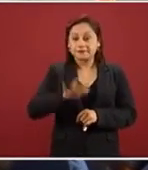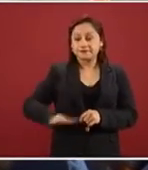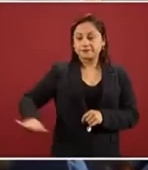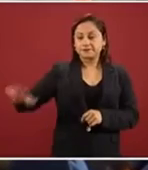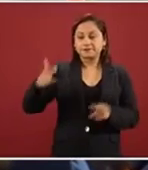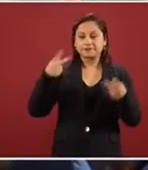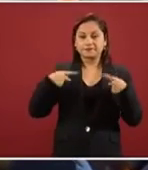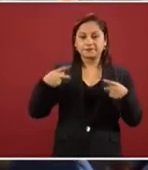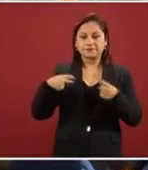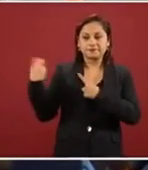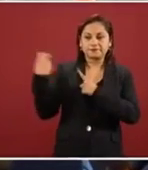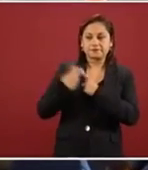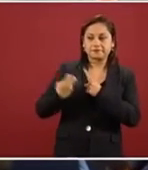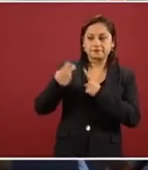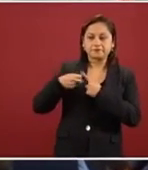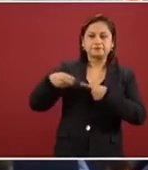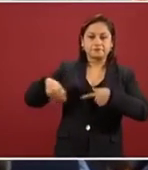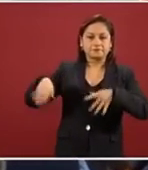críticos,